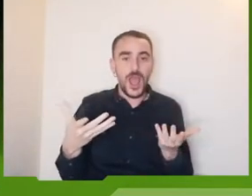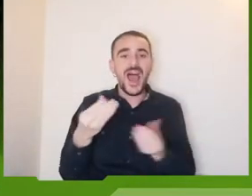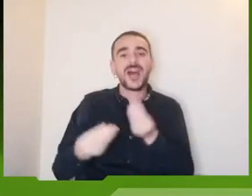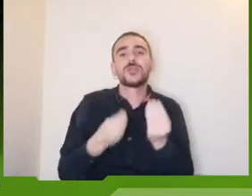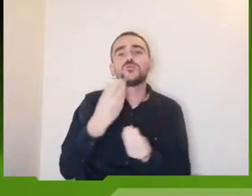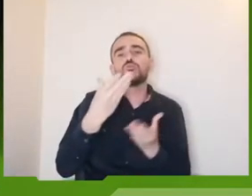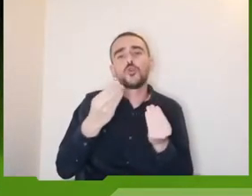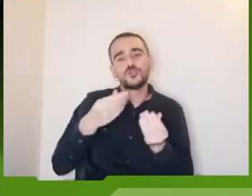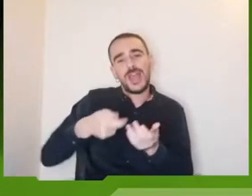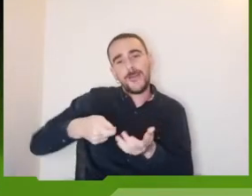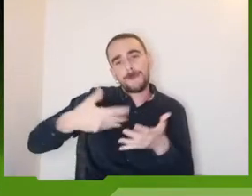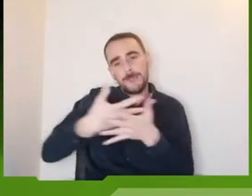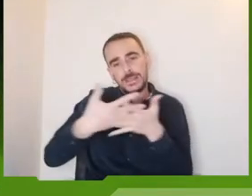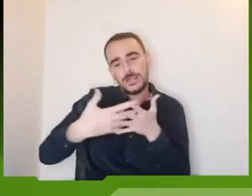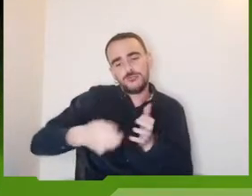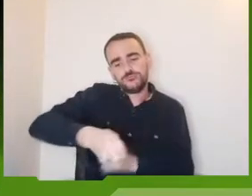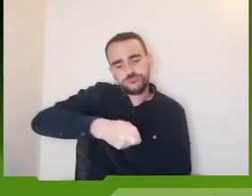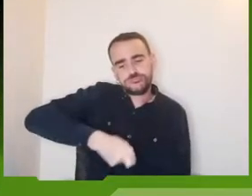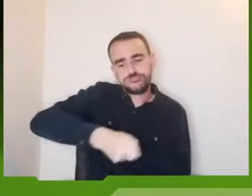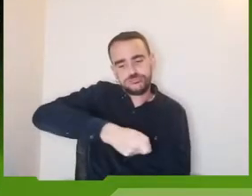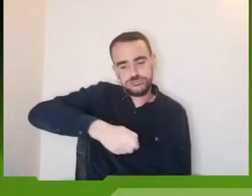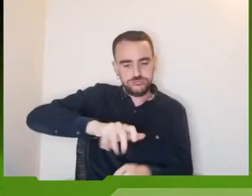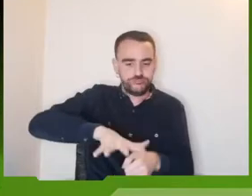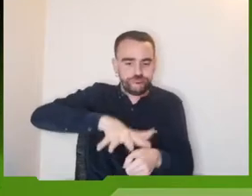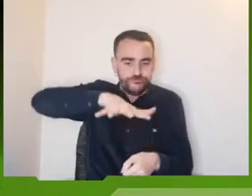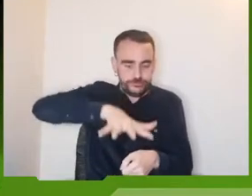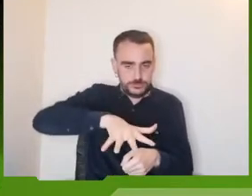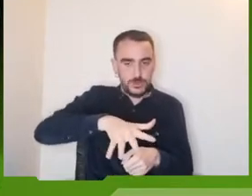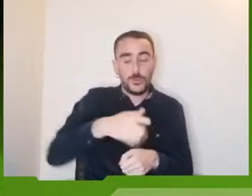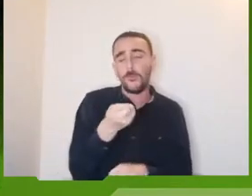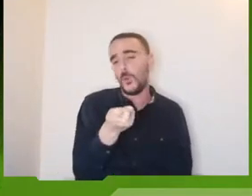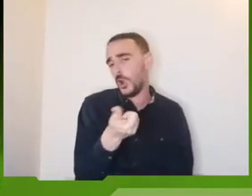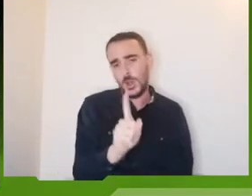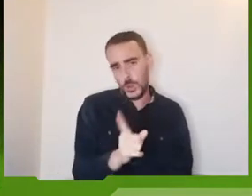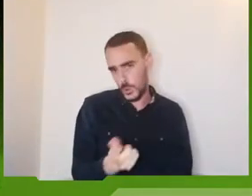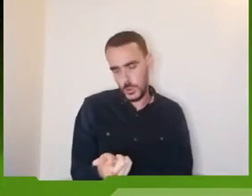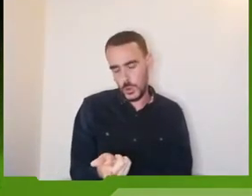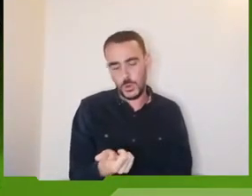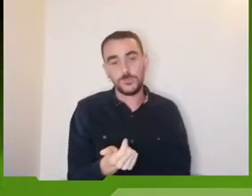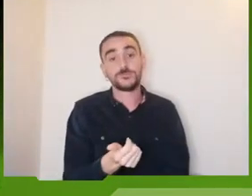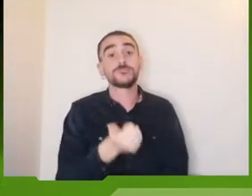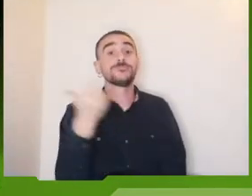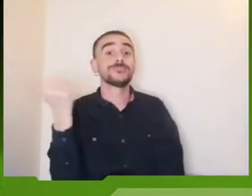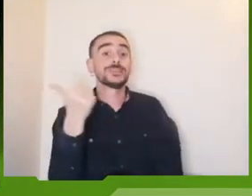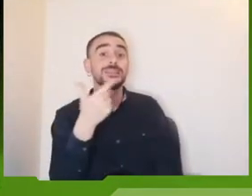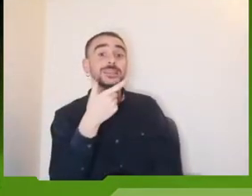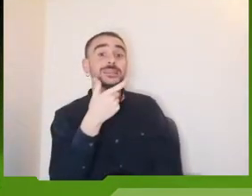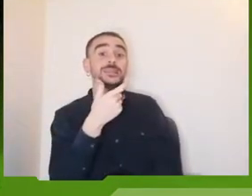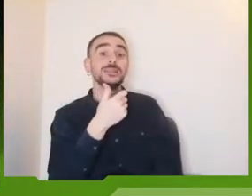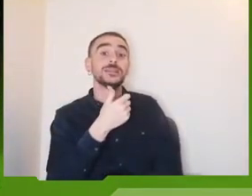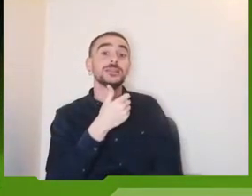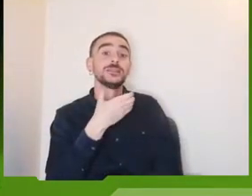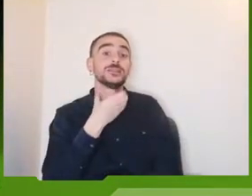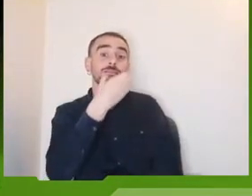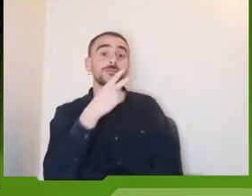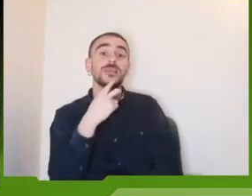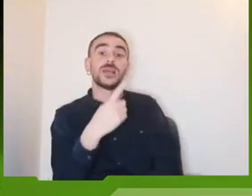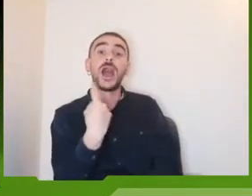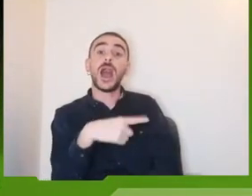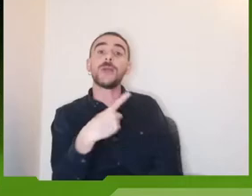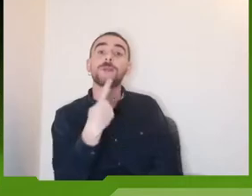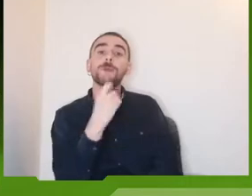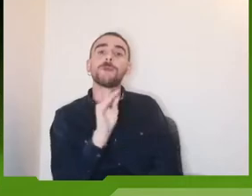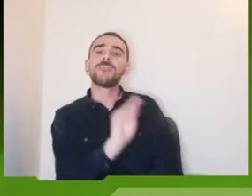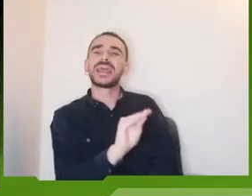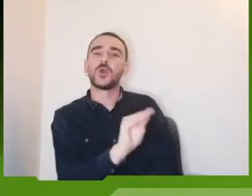tú qué querías decir, Paul? No, no, solo te iba a decir que hay una pregunta por el chat que se está anticipando a un as